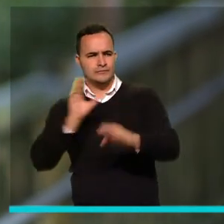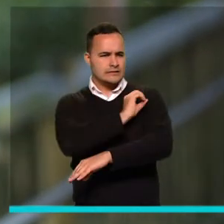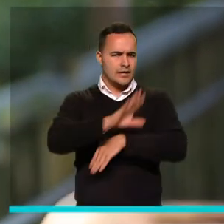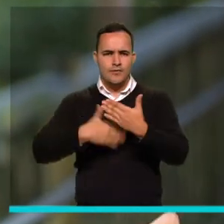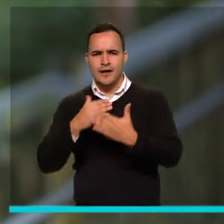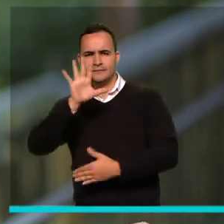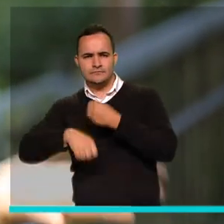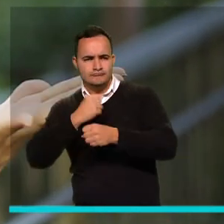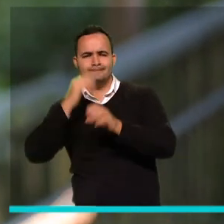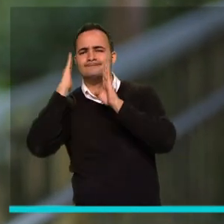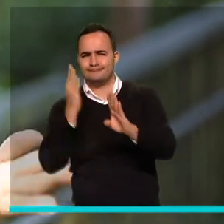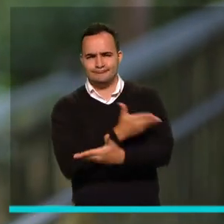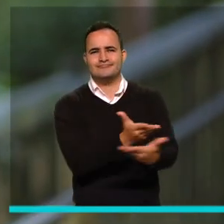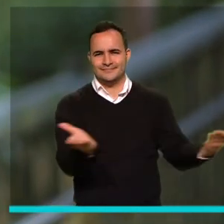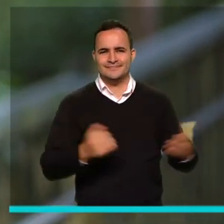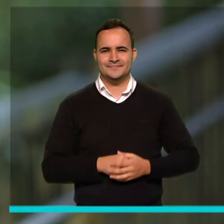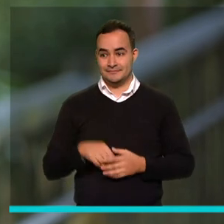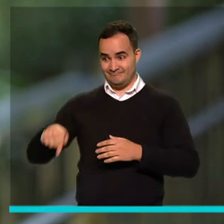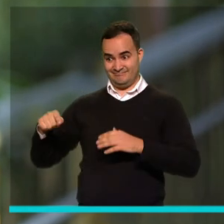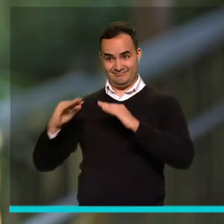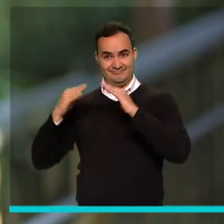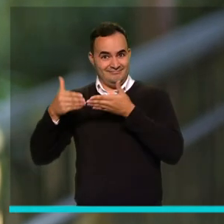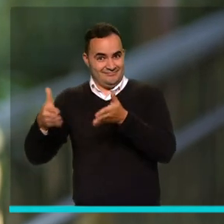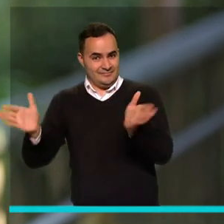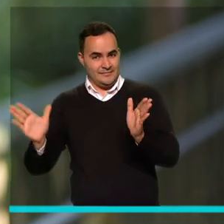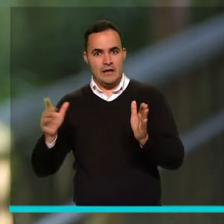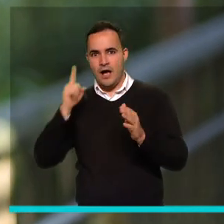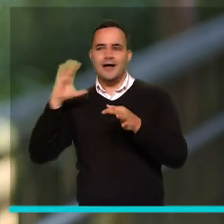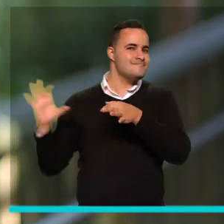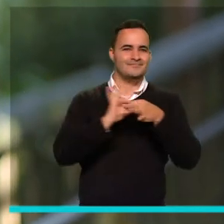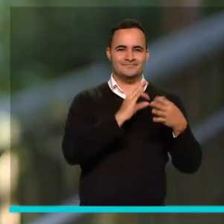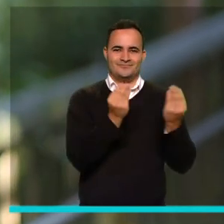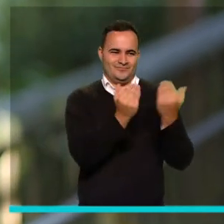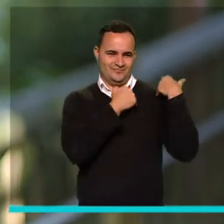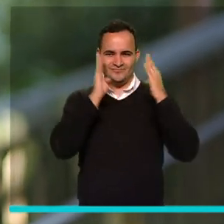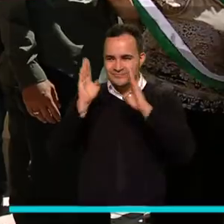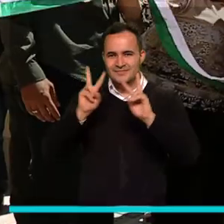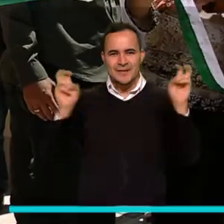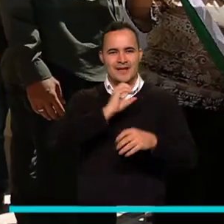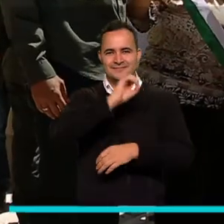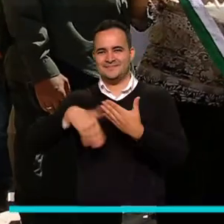infancia. Este espacio también abre el telón a la nueva Unidad Administrativa Especial para Buen Comienzo.